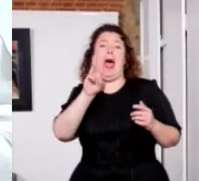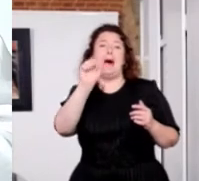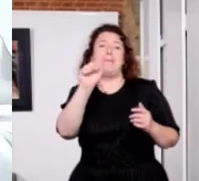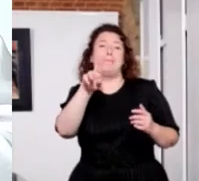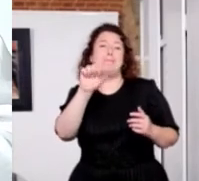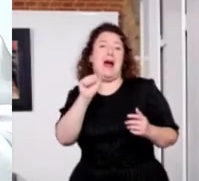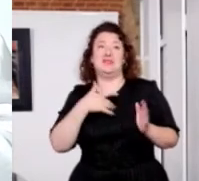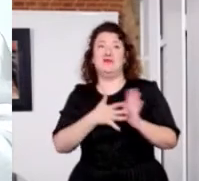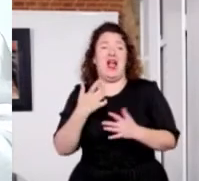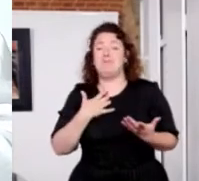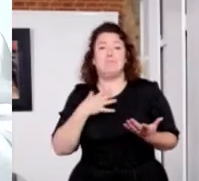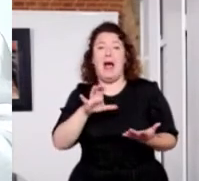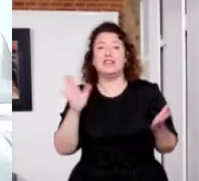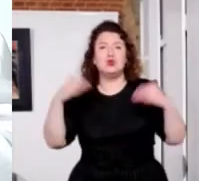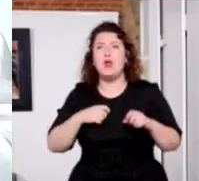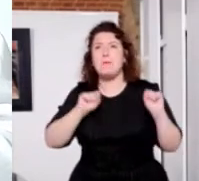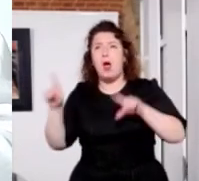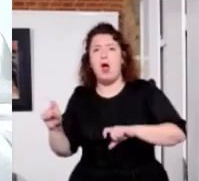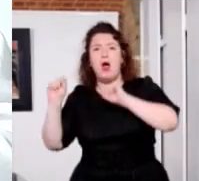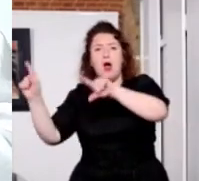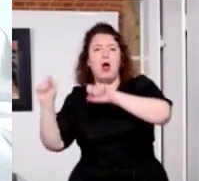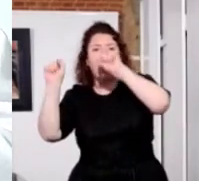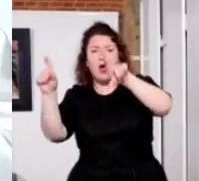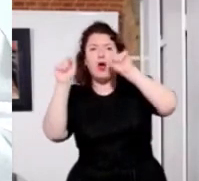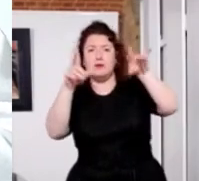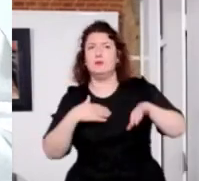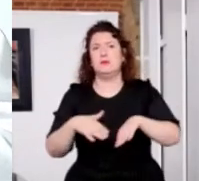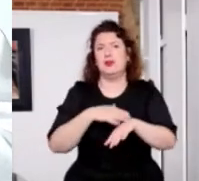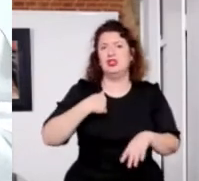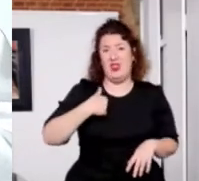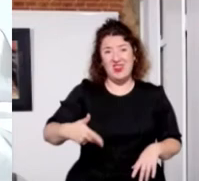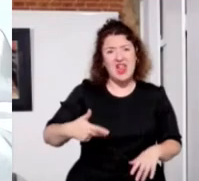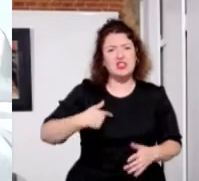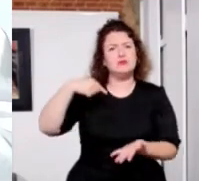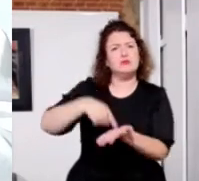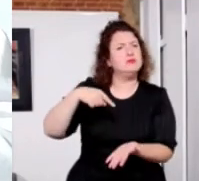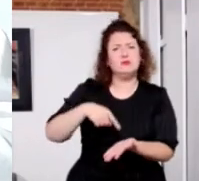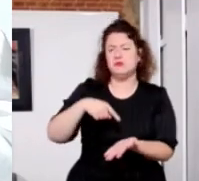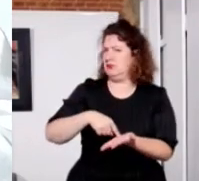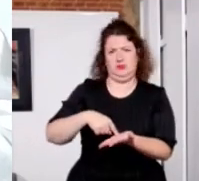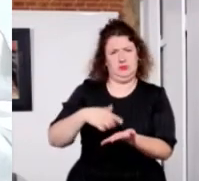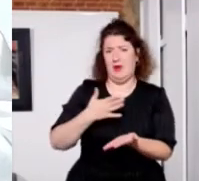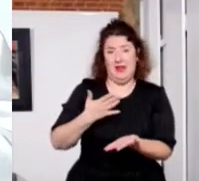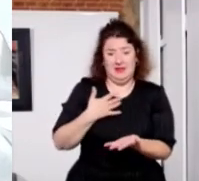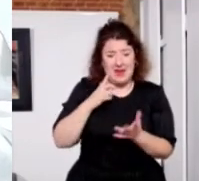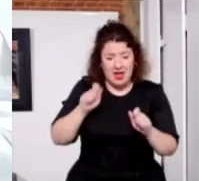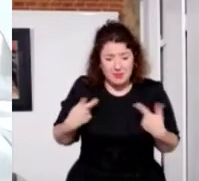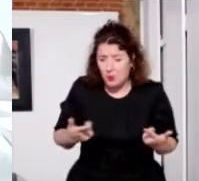formuló aquello de tengo que reclamar mi derecho a tener derechos.